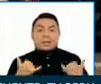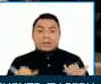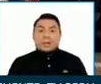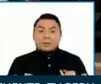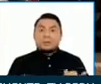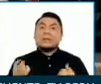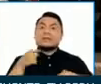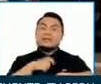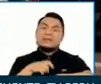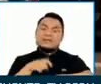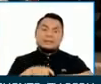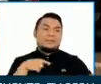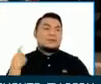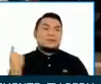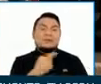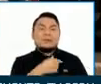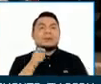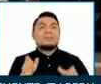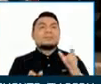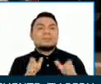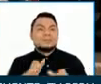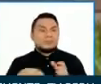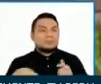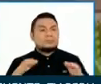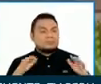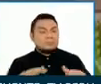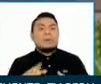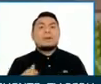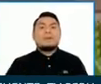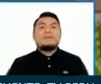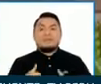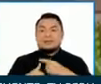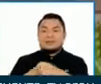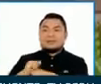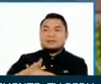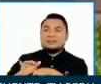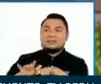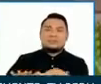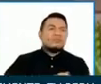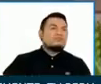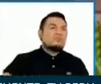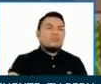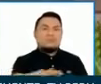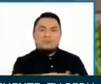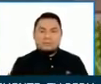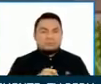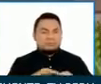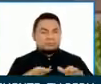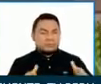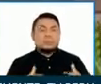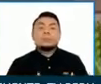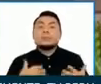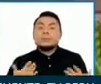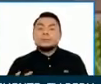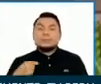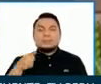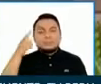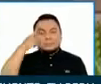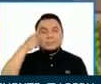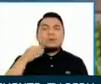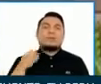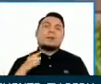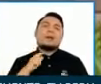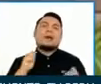en la que la convivencia con el virus nos impulsa a tomar y retomar nuevos